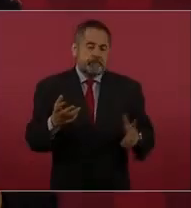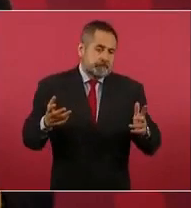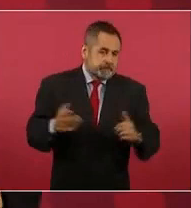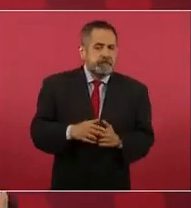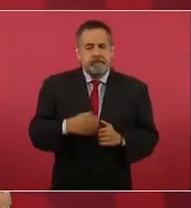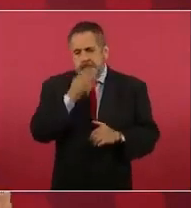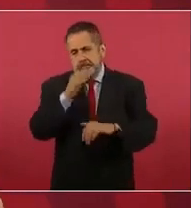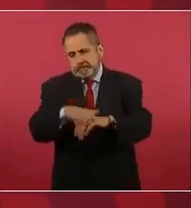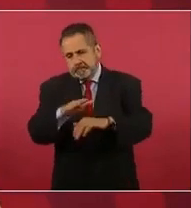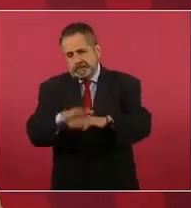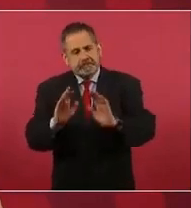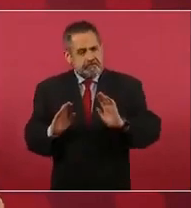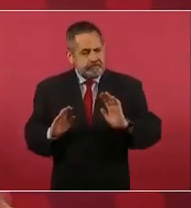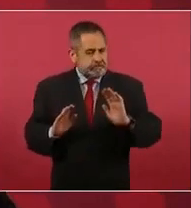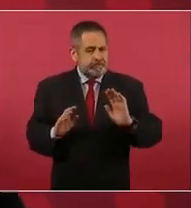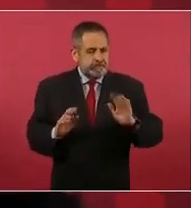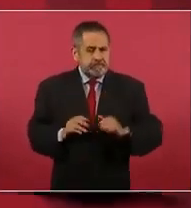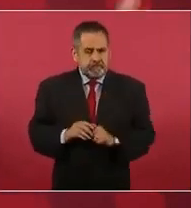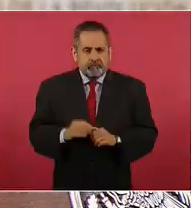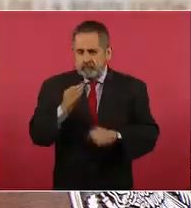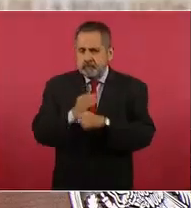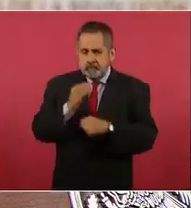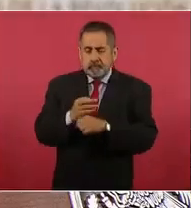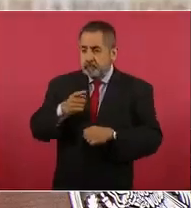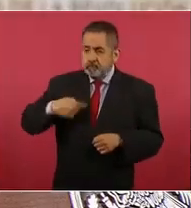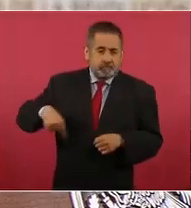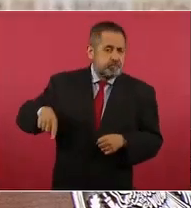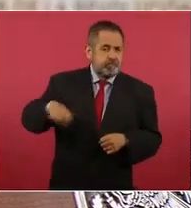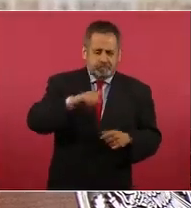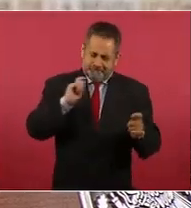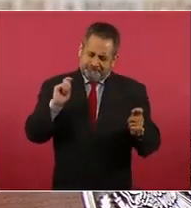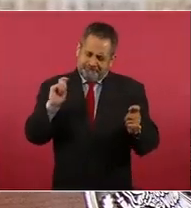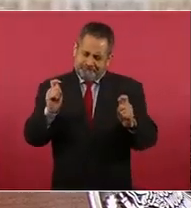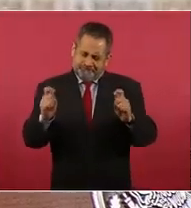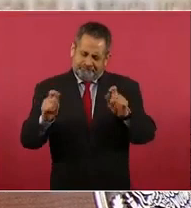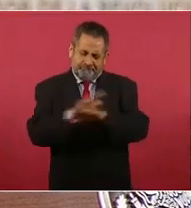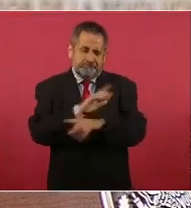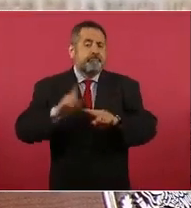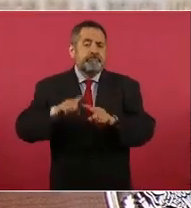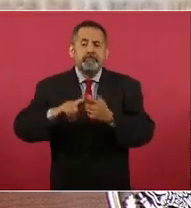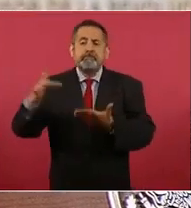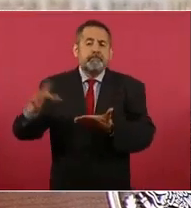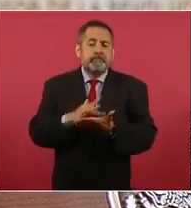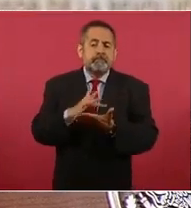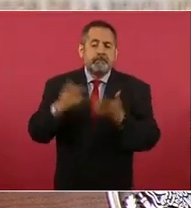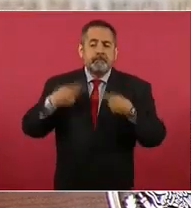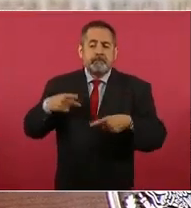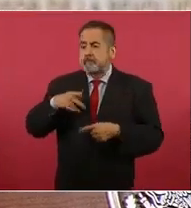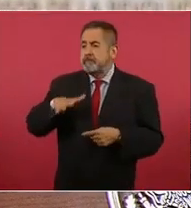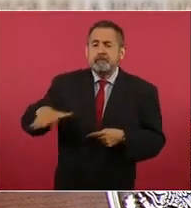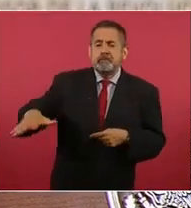hay que decir que se está llevando a cabo toda esta transformación con el apoyo de la gente desde